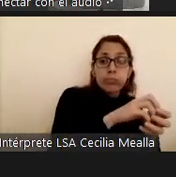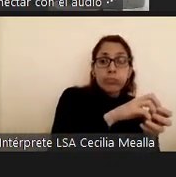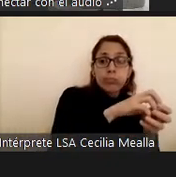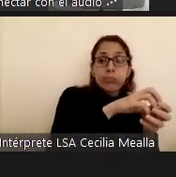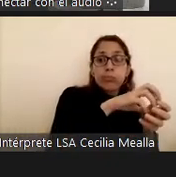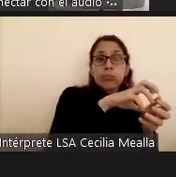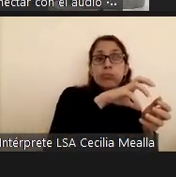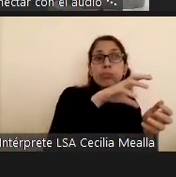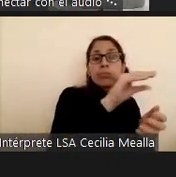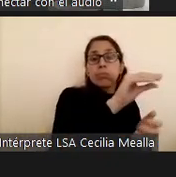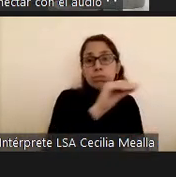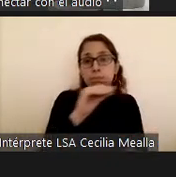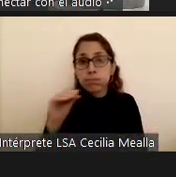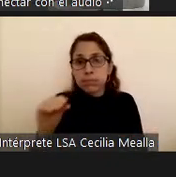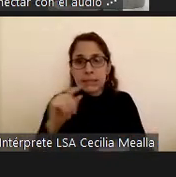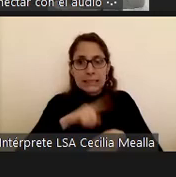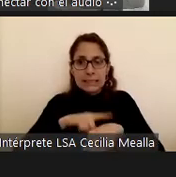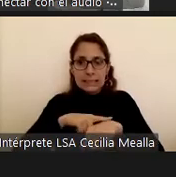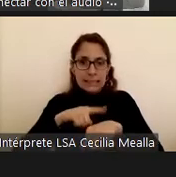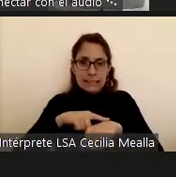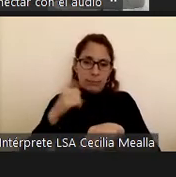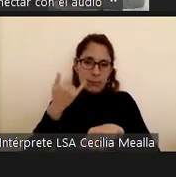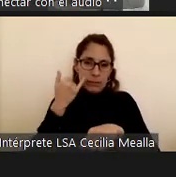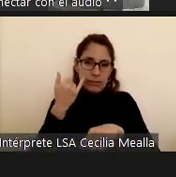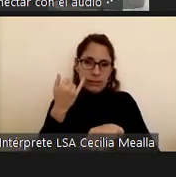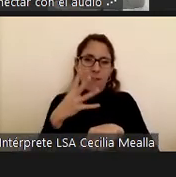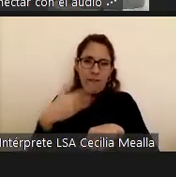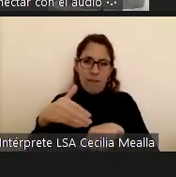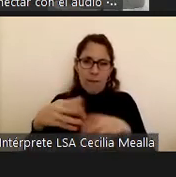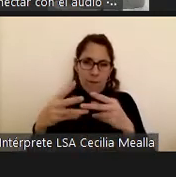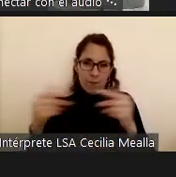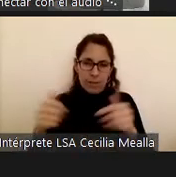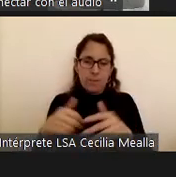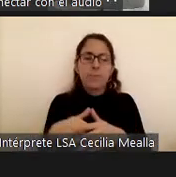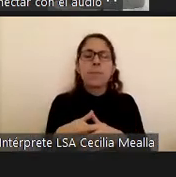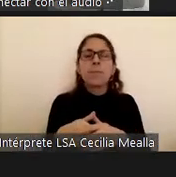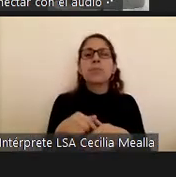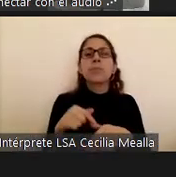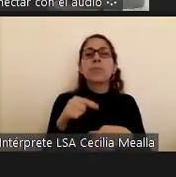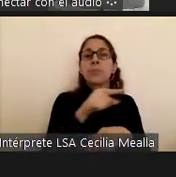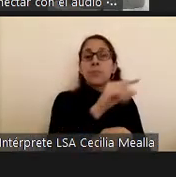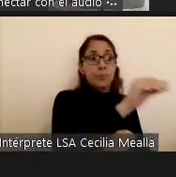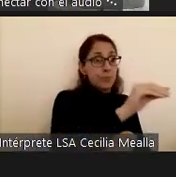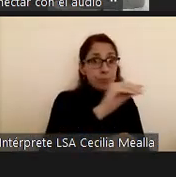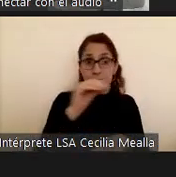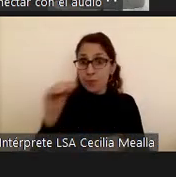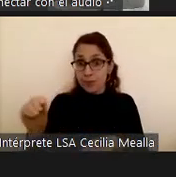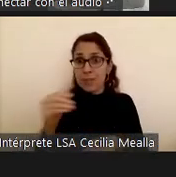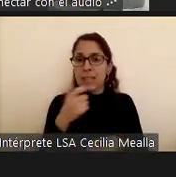ya me estoy quedando sin tiempo de vuelta, ya estamos terminando, creo que llego. Si yo veo